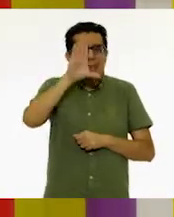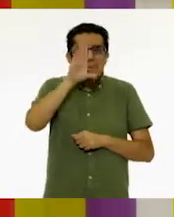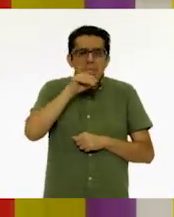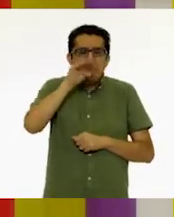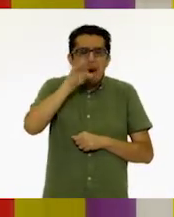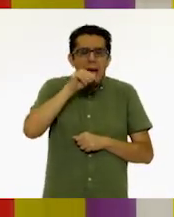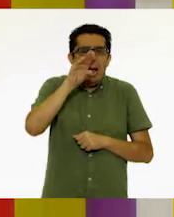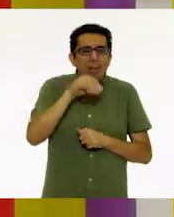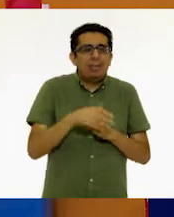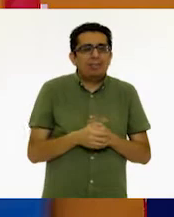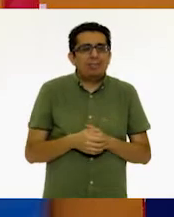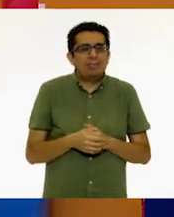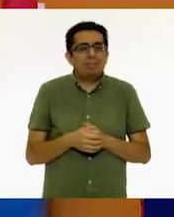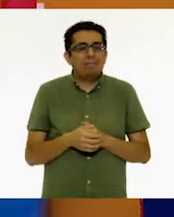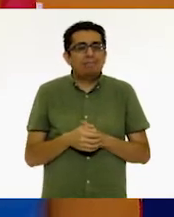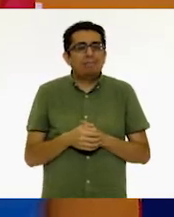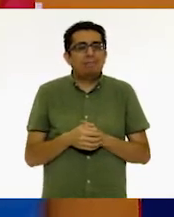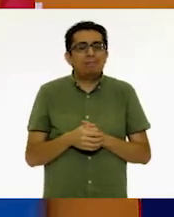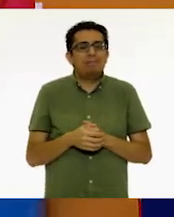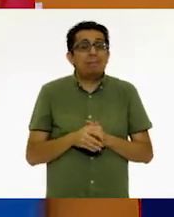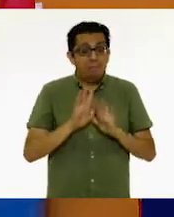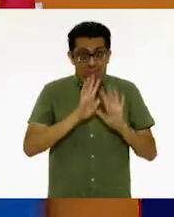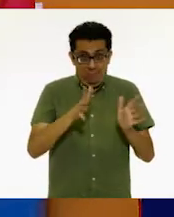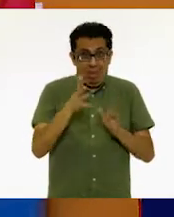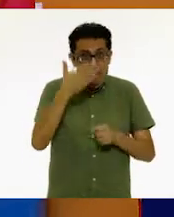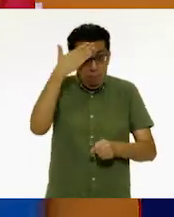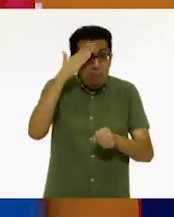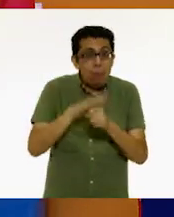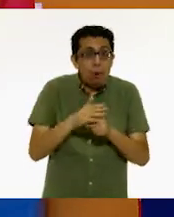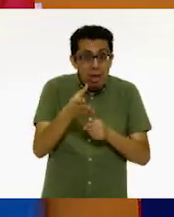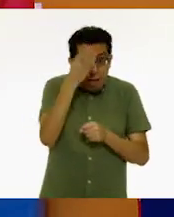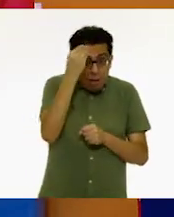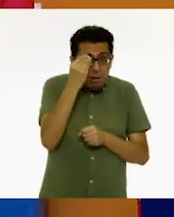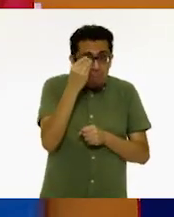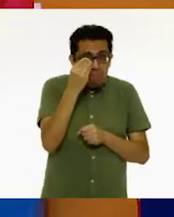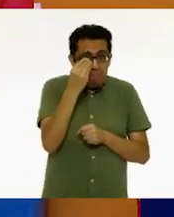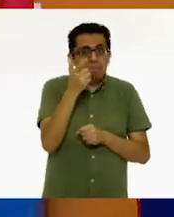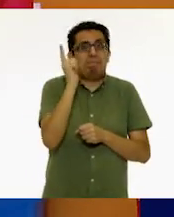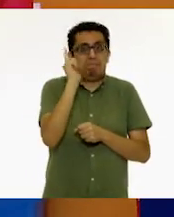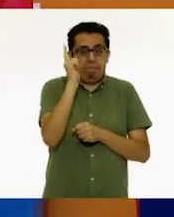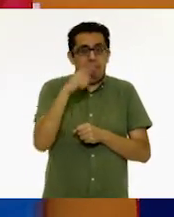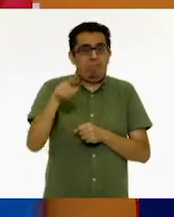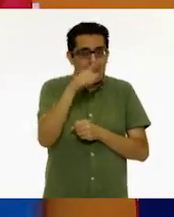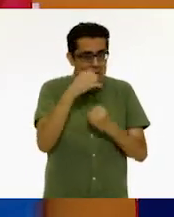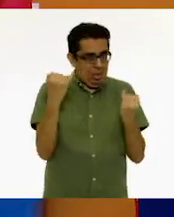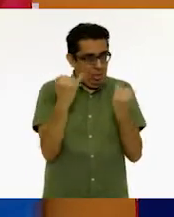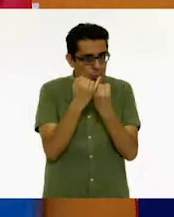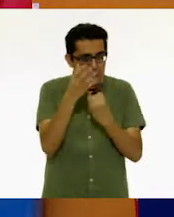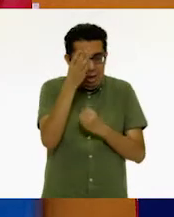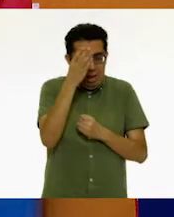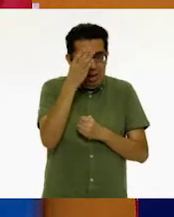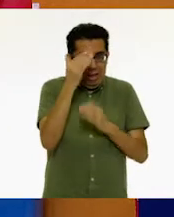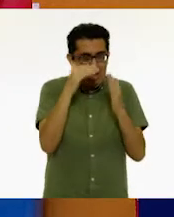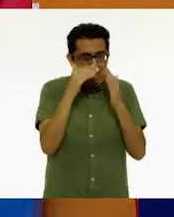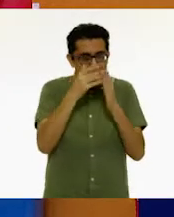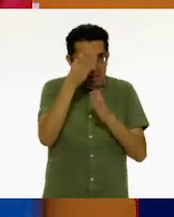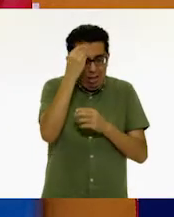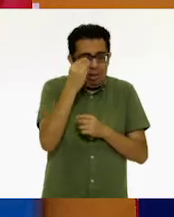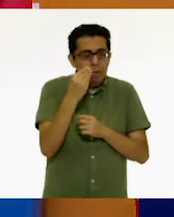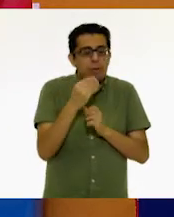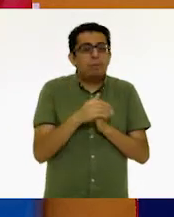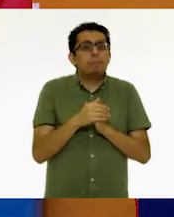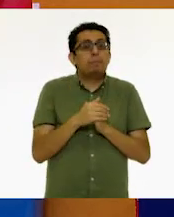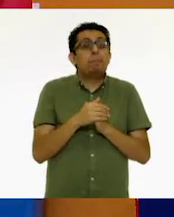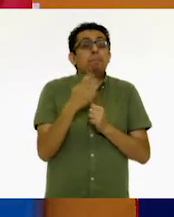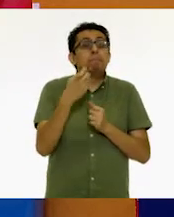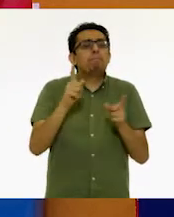Exactamente. Bueno, entonces, ya te la aprendiste. Sí. Yo espero que en casita igual, o que al menos ya tengan el ritmo. Fíjate que la